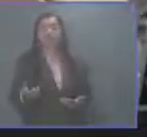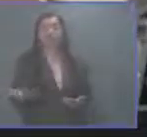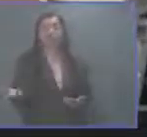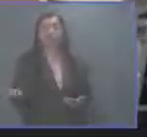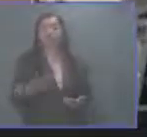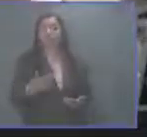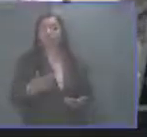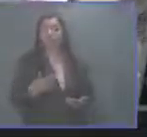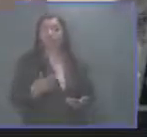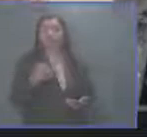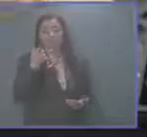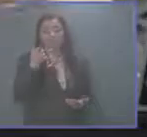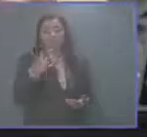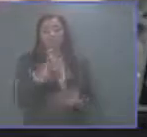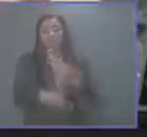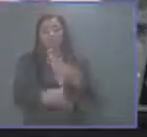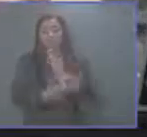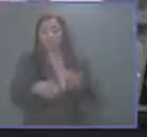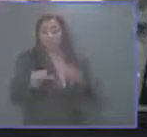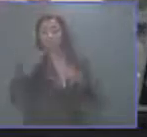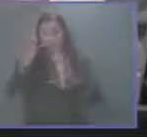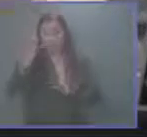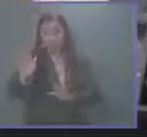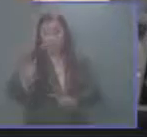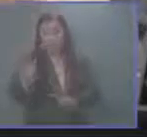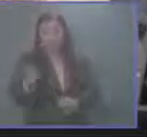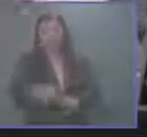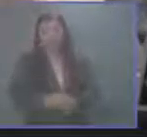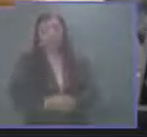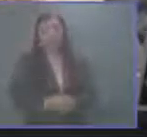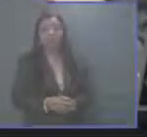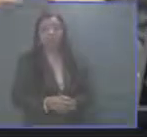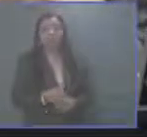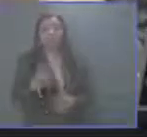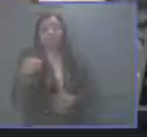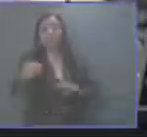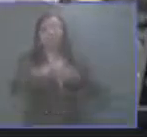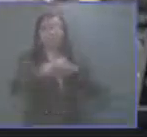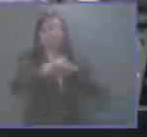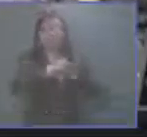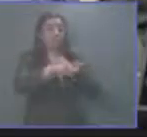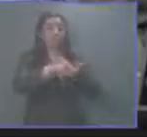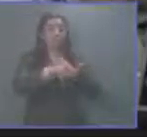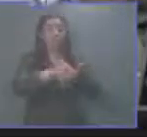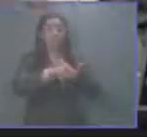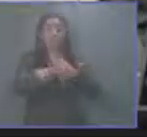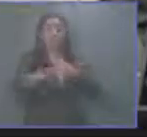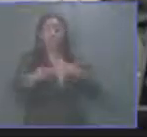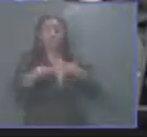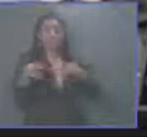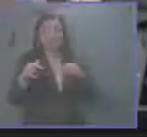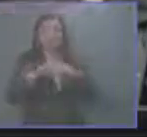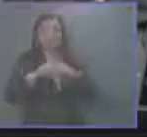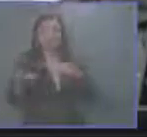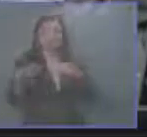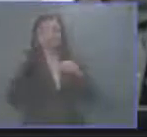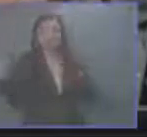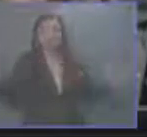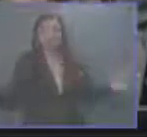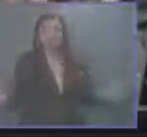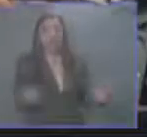hagamos en el marco del respecto esa campaña contra la estabilidad del sistema